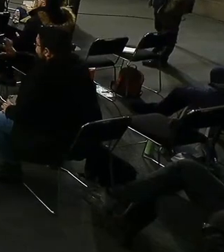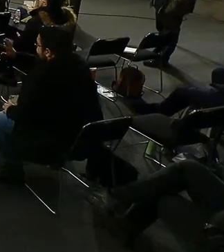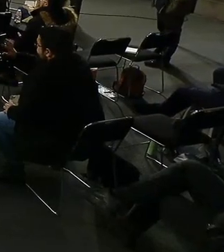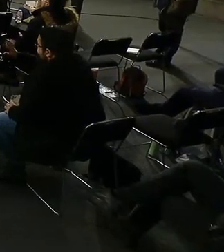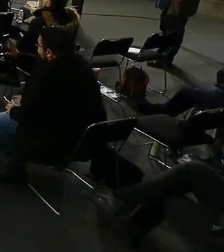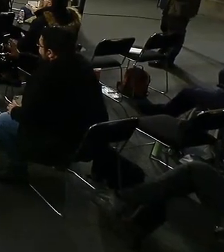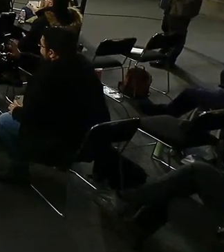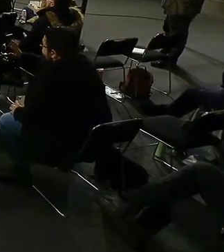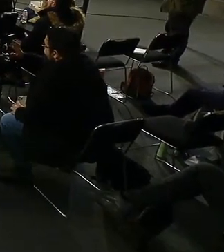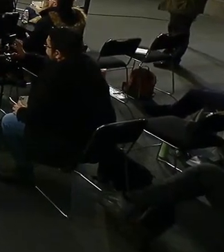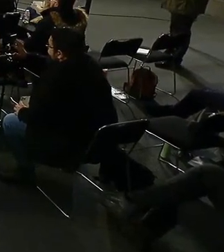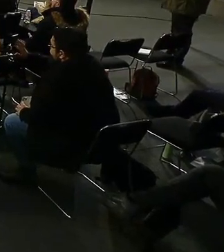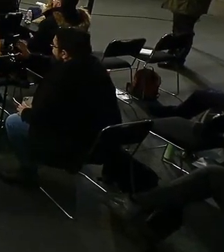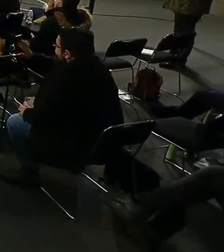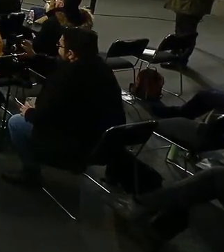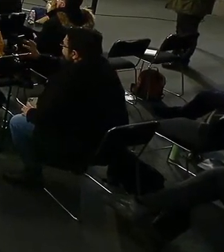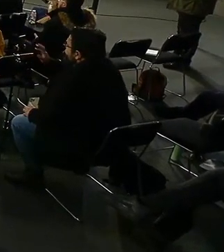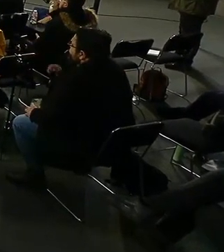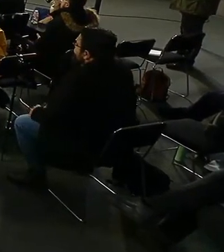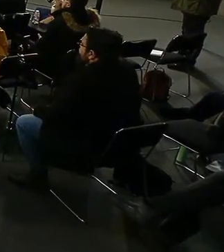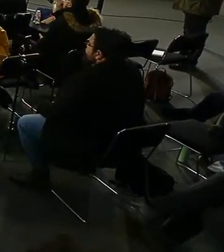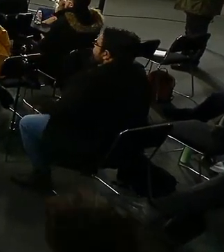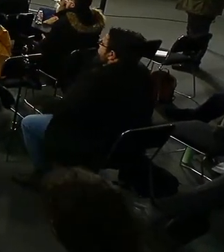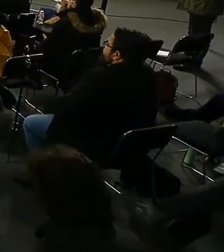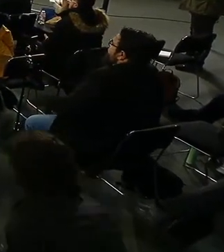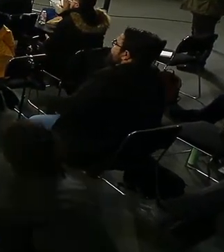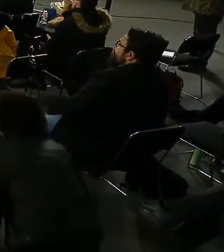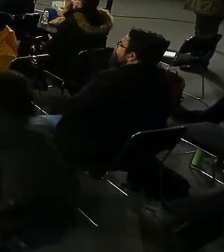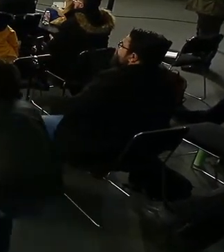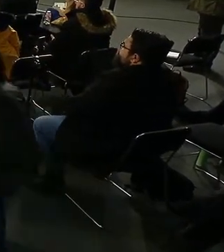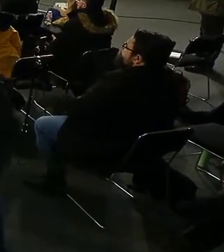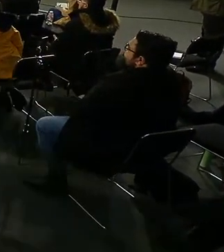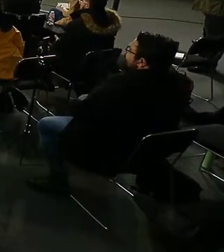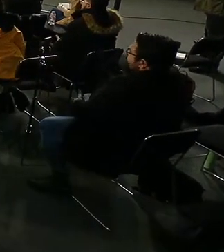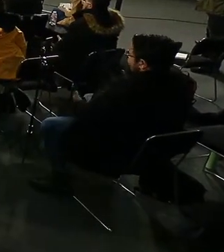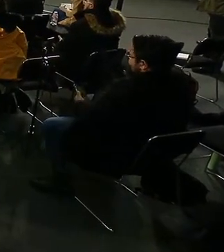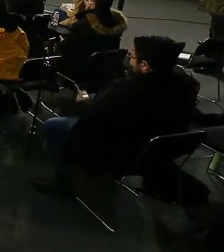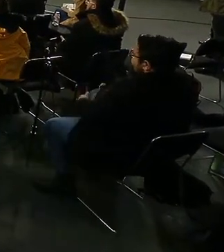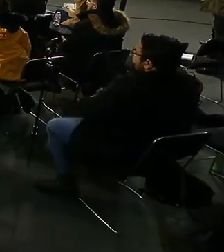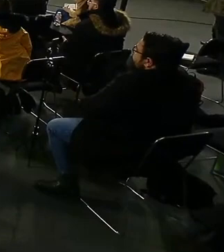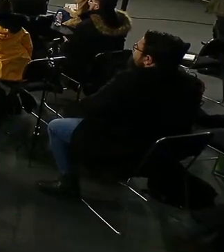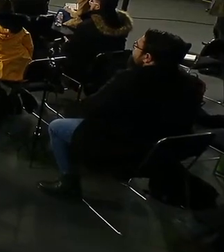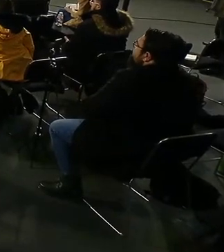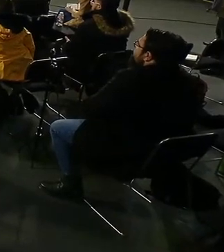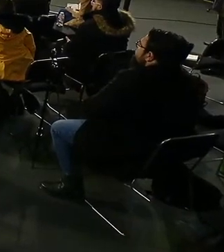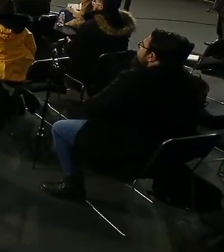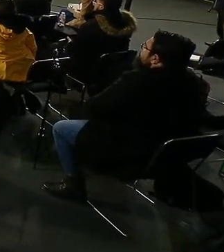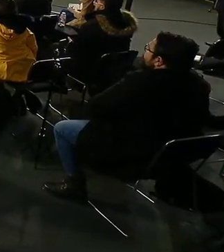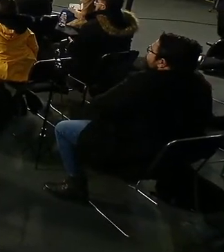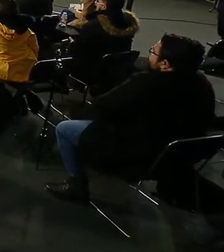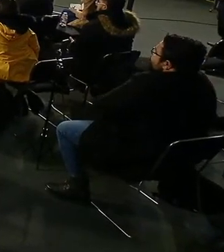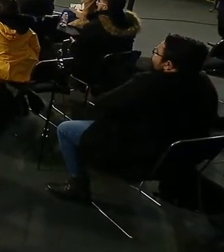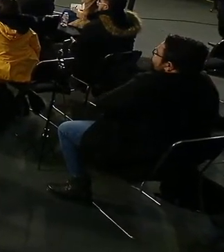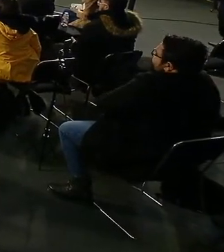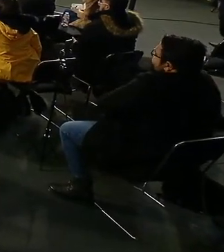Sí, hablamos de eso. Y el micrófono. Y ellos.